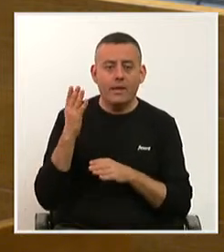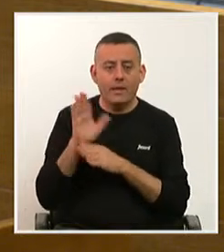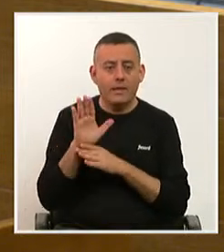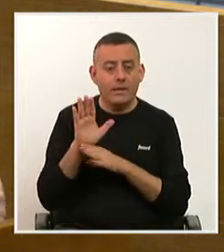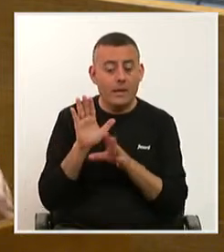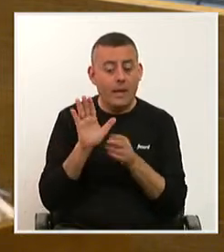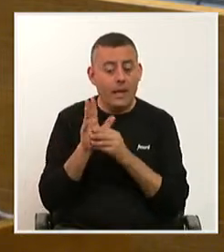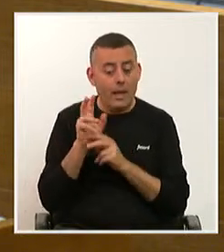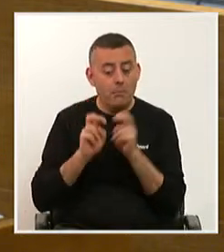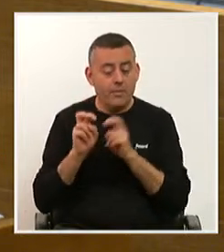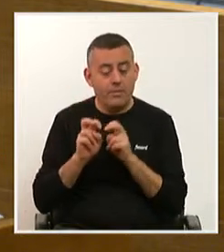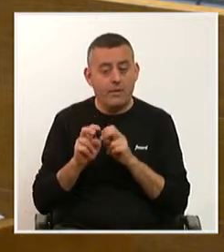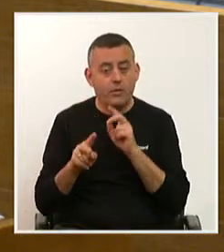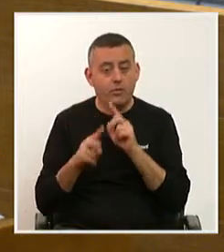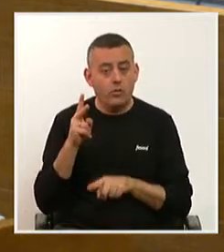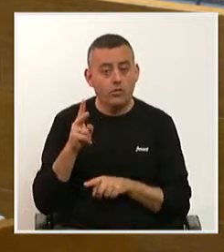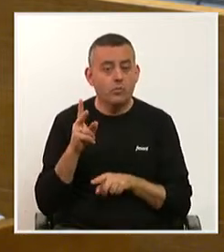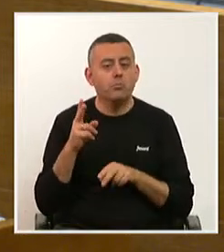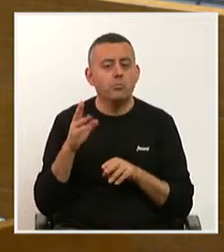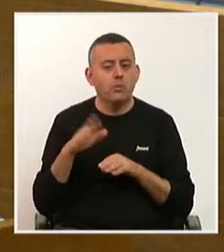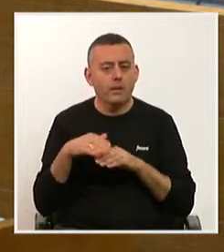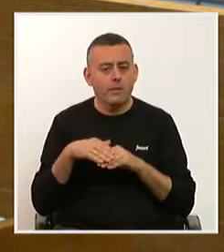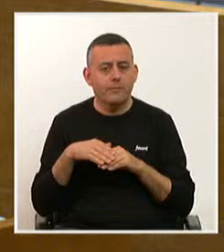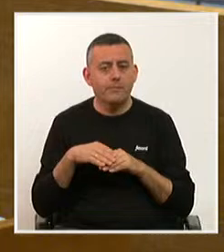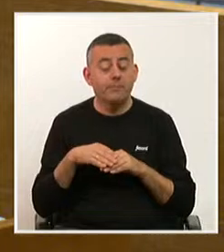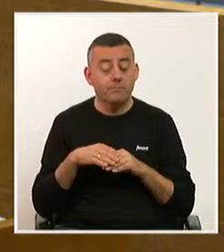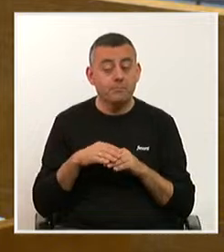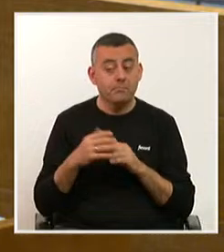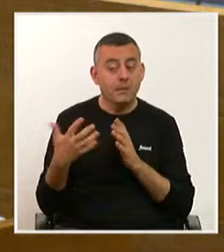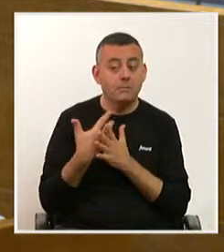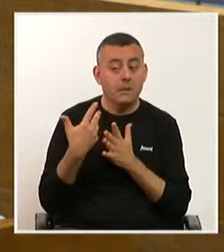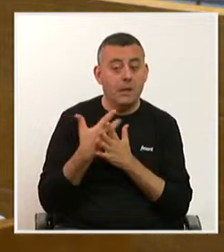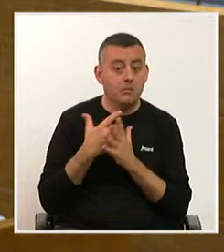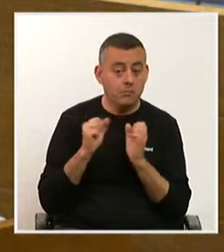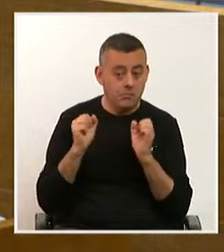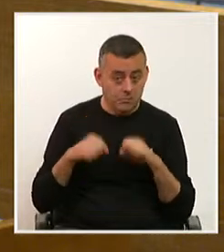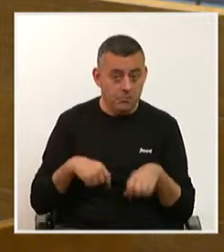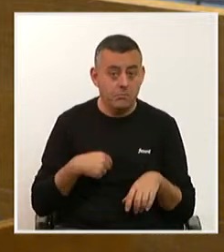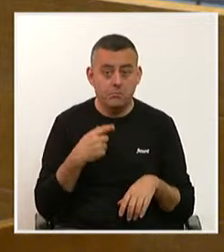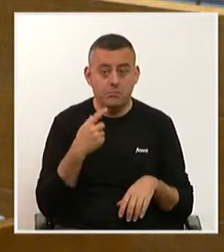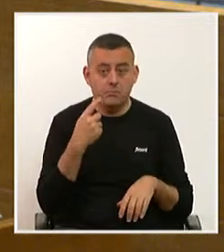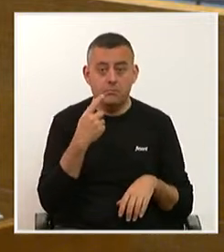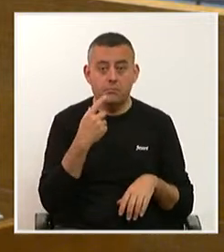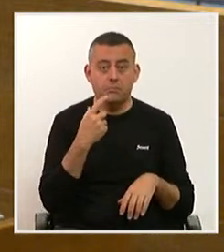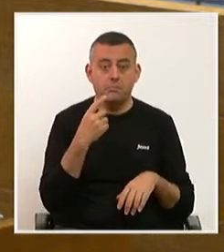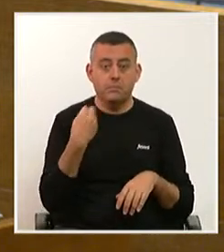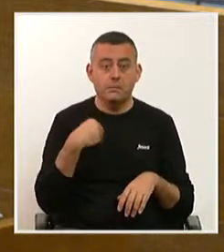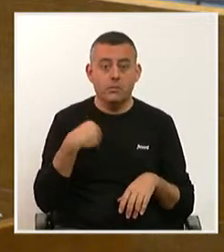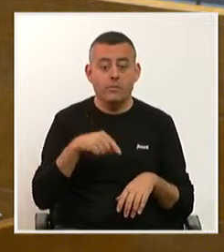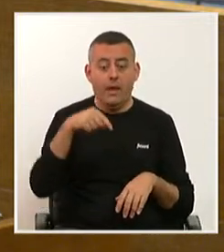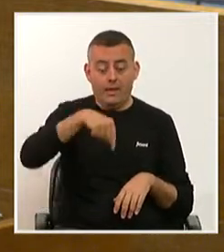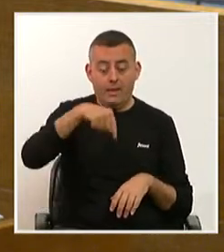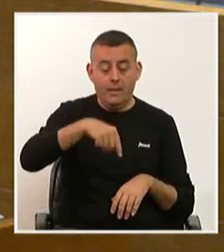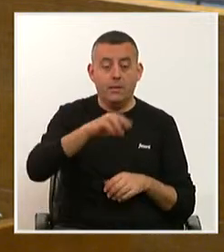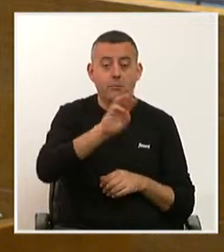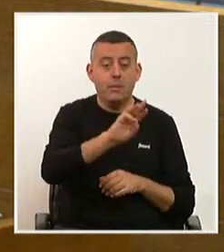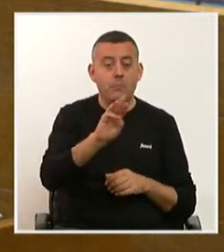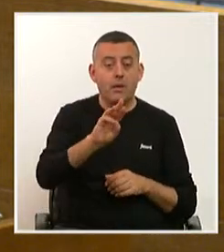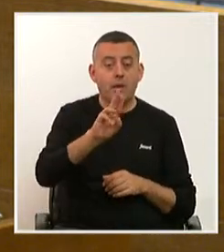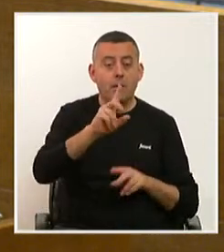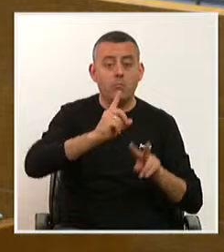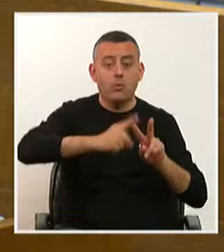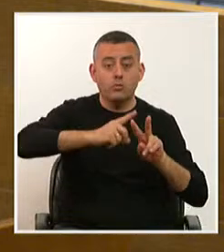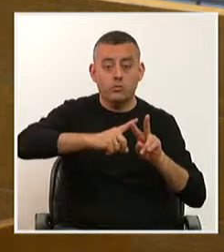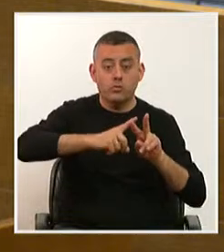en creent que el que grup parar vox